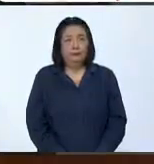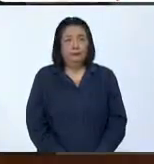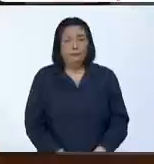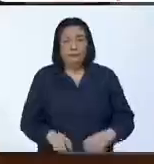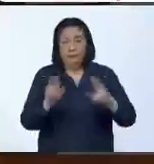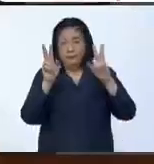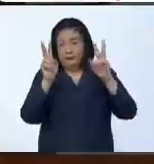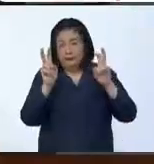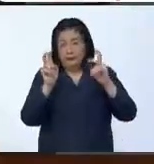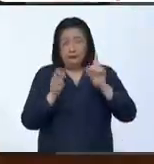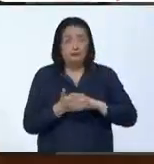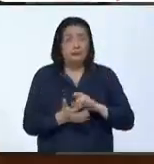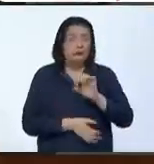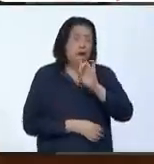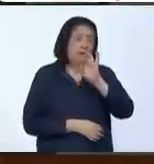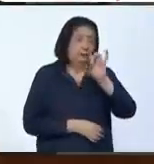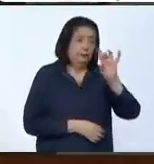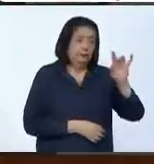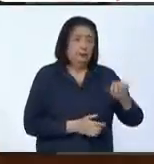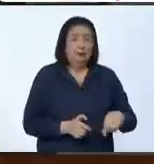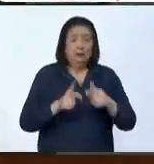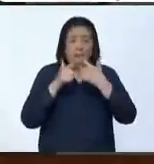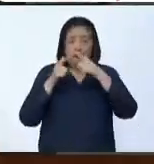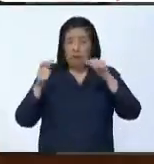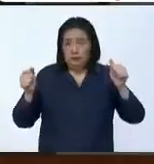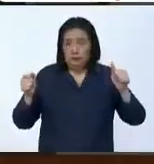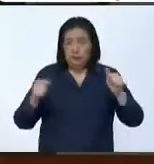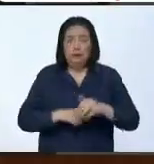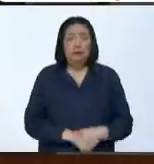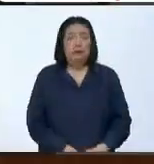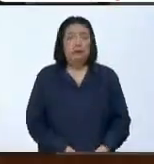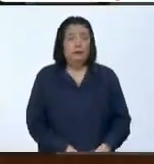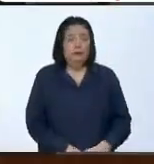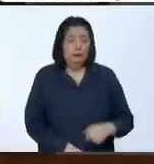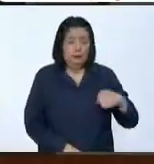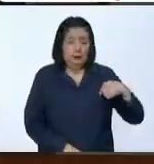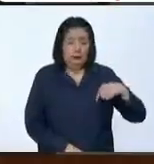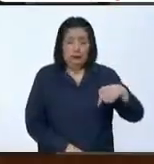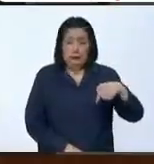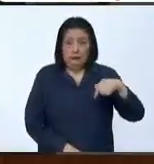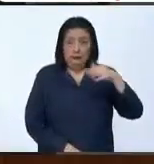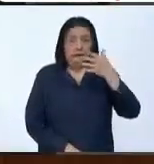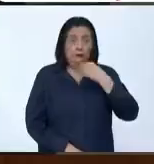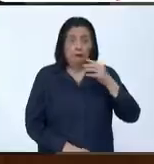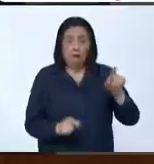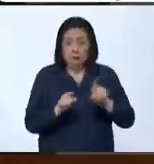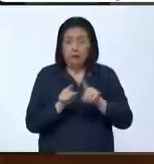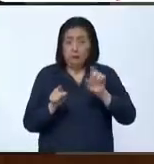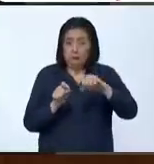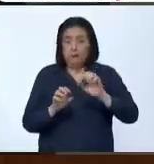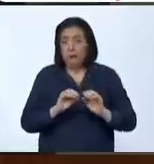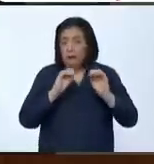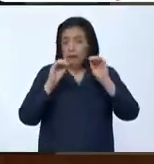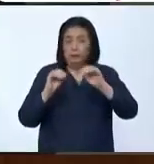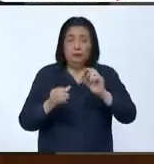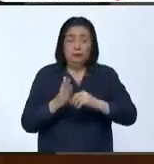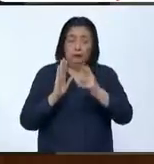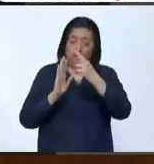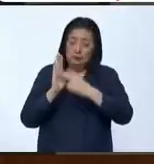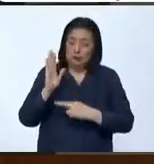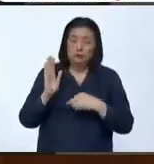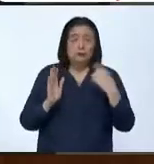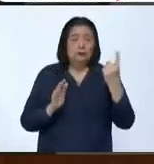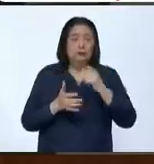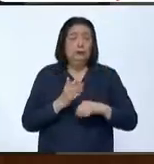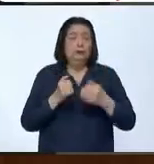en lo concerniente a nuestra diversidad lingüística hasta diciembre también estará implementado el Registro